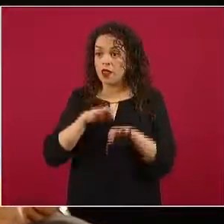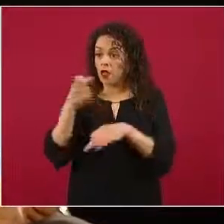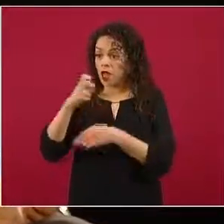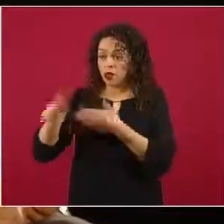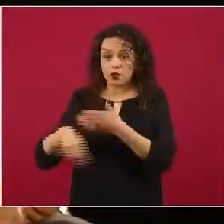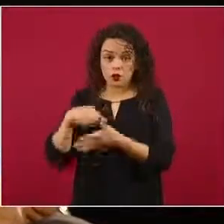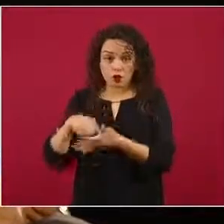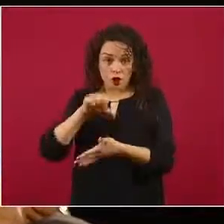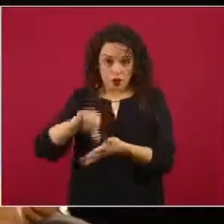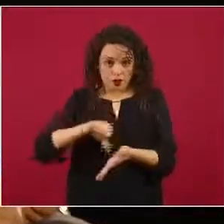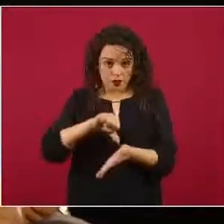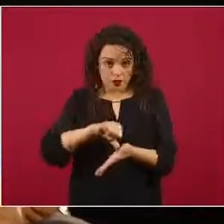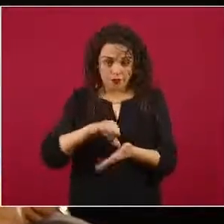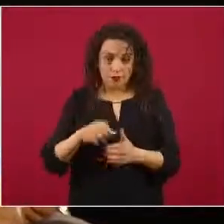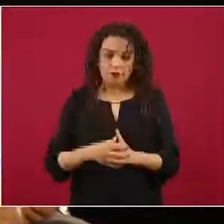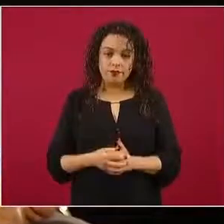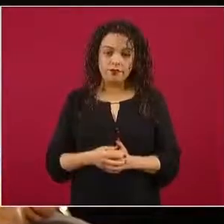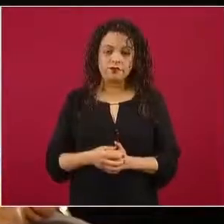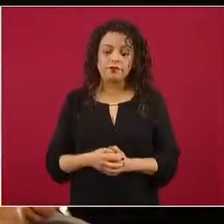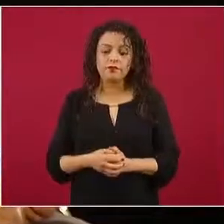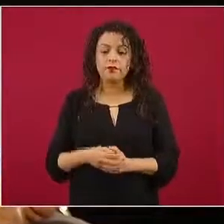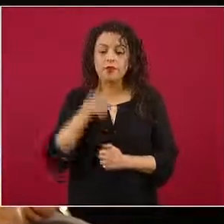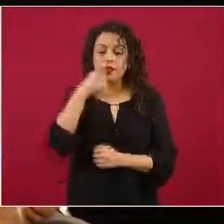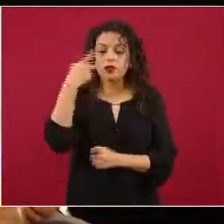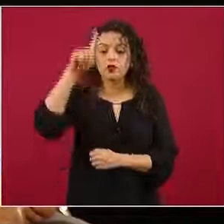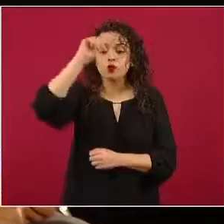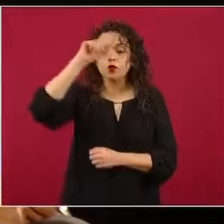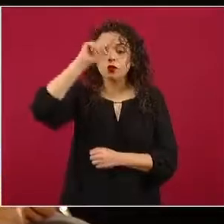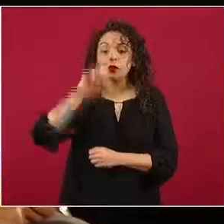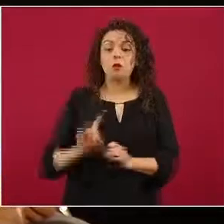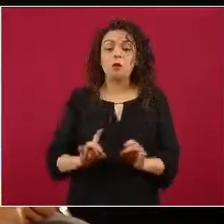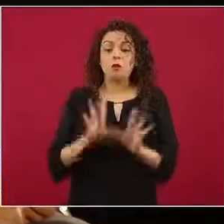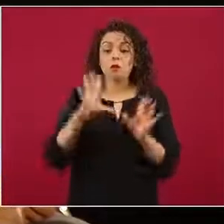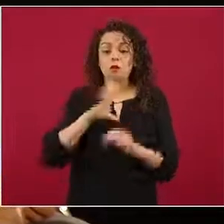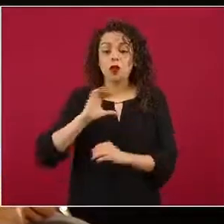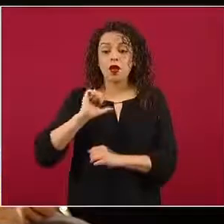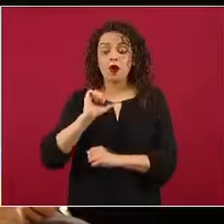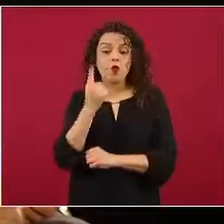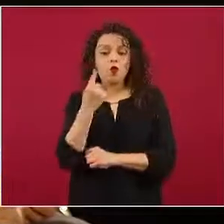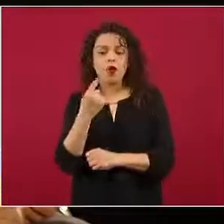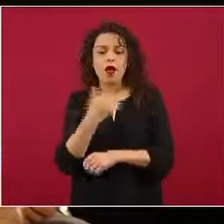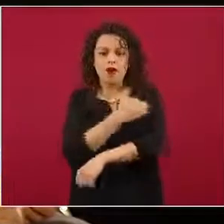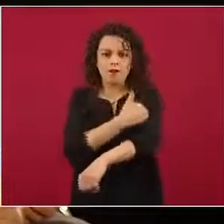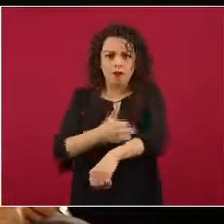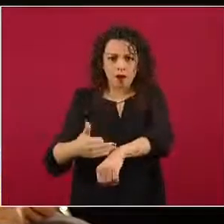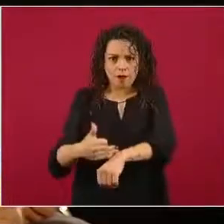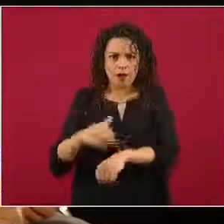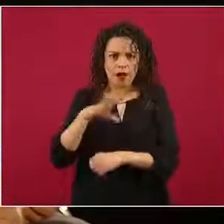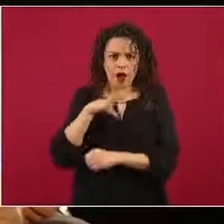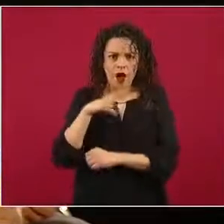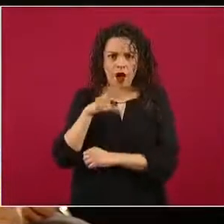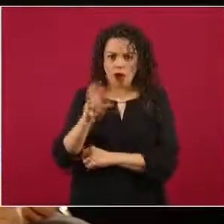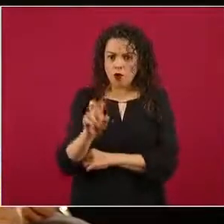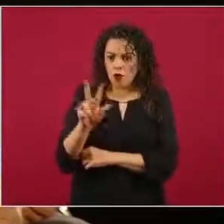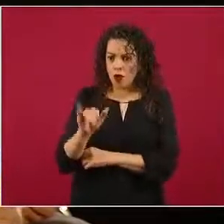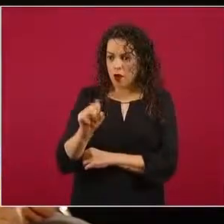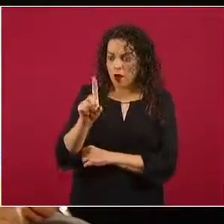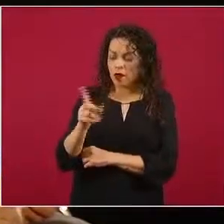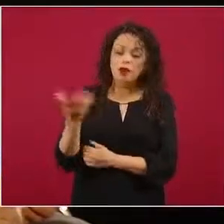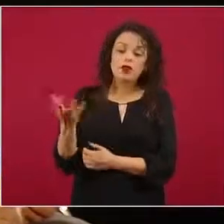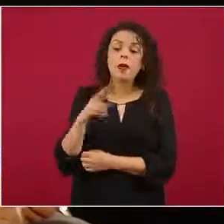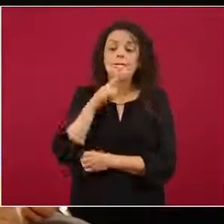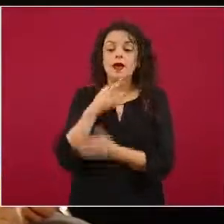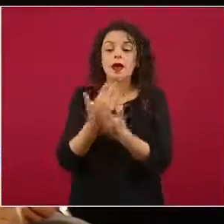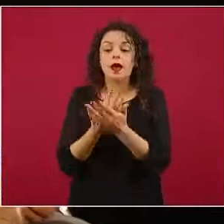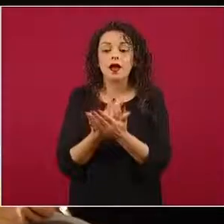dice que pide que su recomendación es que si tienen un familiar con algún conocido con síntomas de COVID, que se espere a que